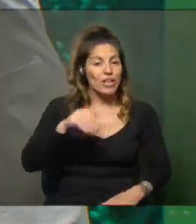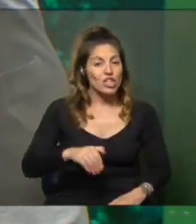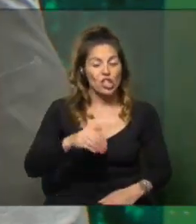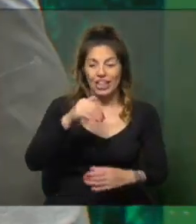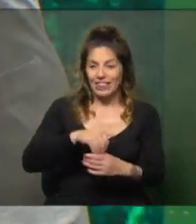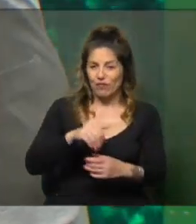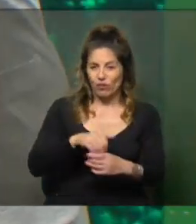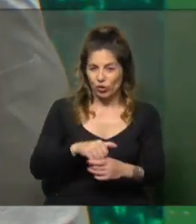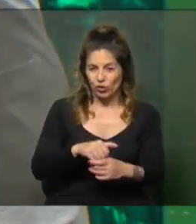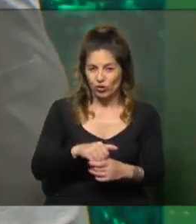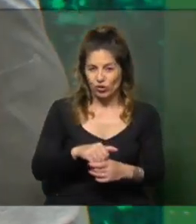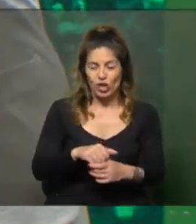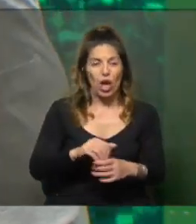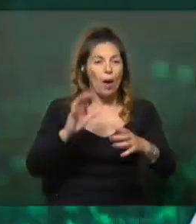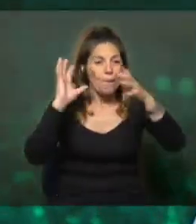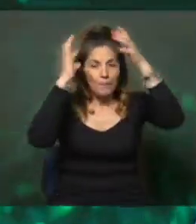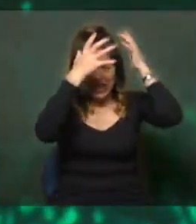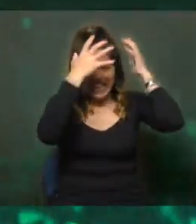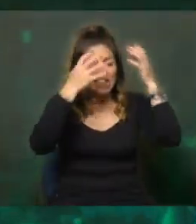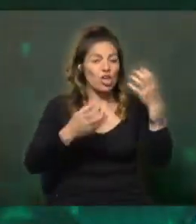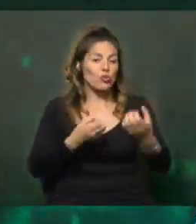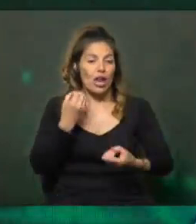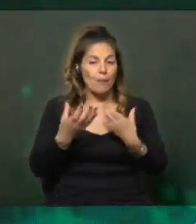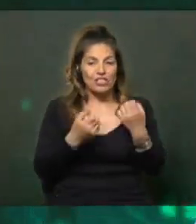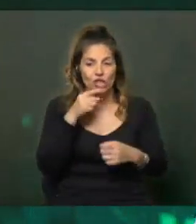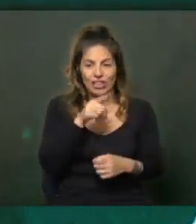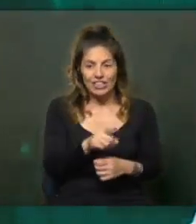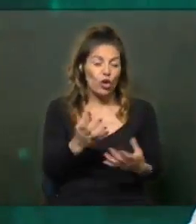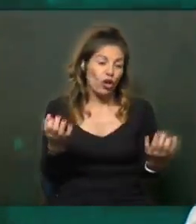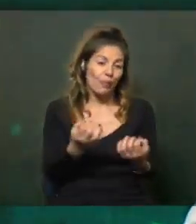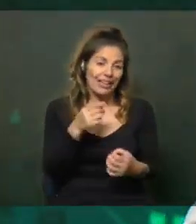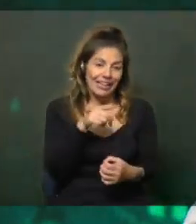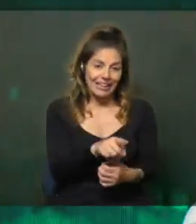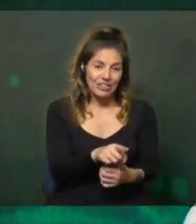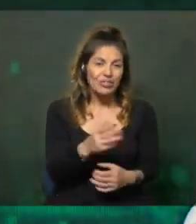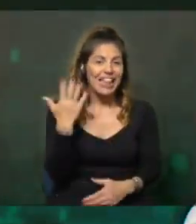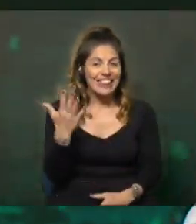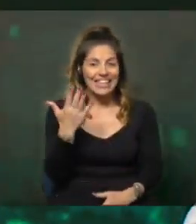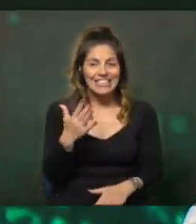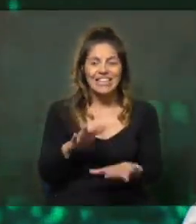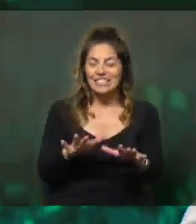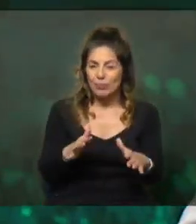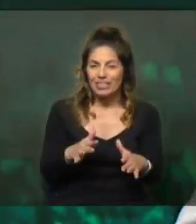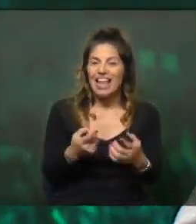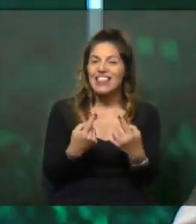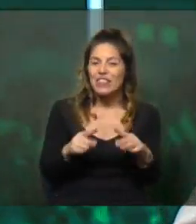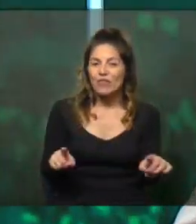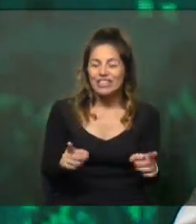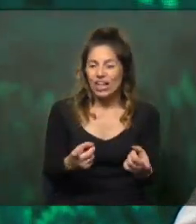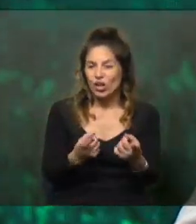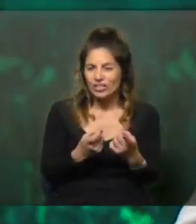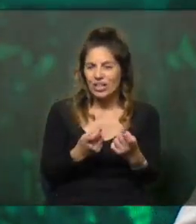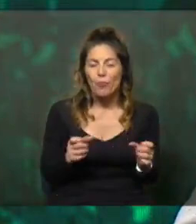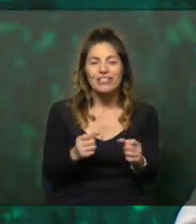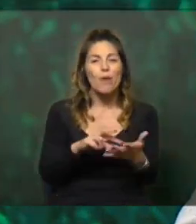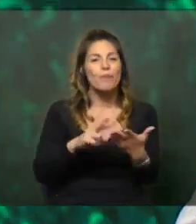con millones de votos No mi ley es una expresión de alguna forma de eso con las particularidades que tiene porque estas derechas se parecen mucho pero diferencia lo necesario para